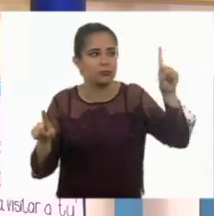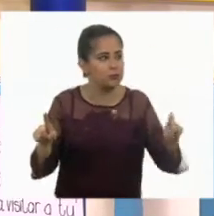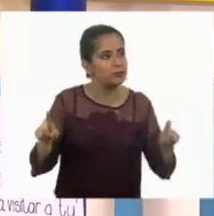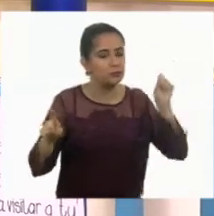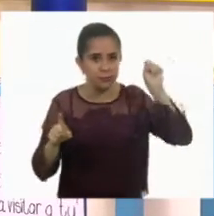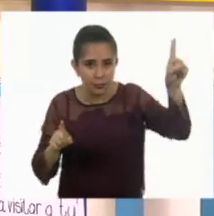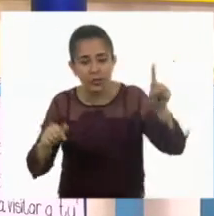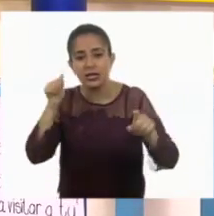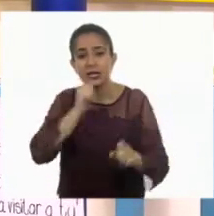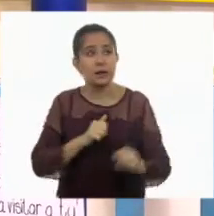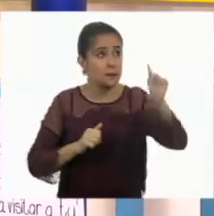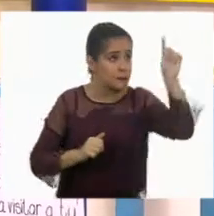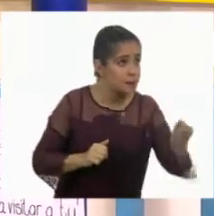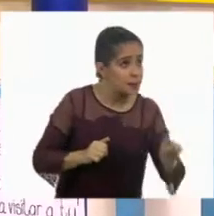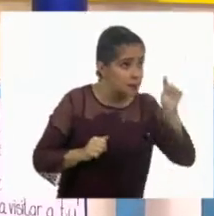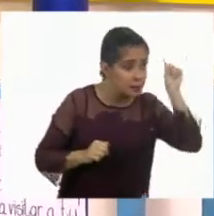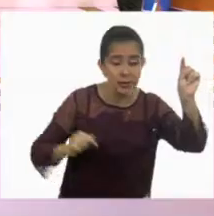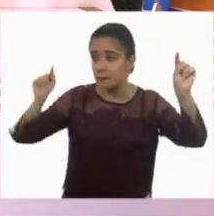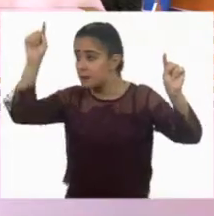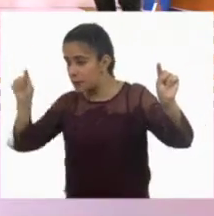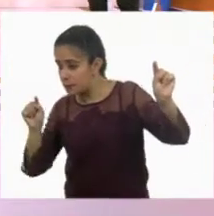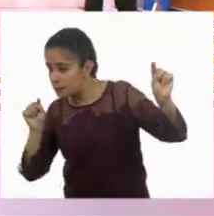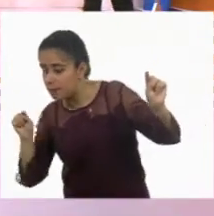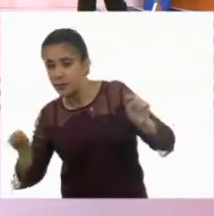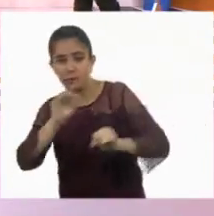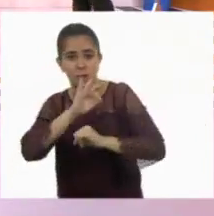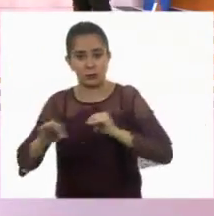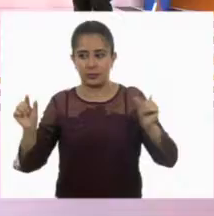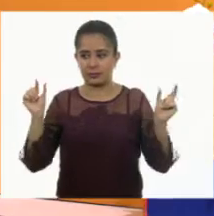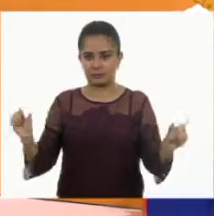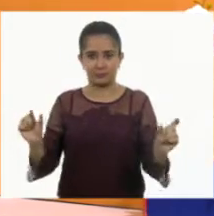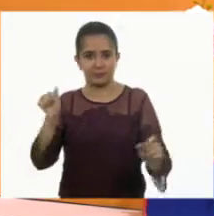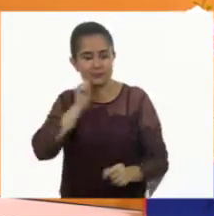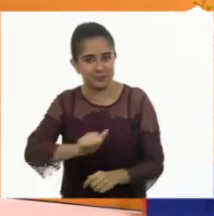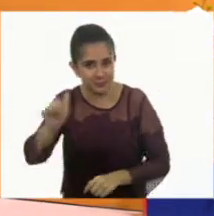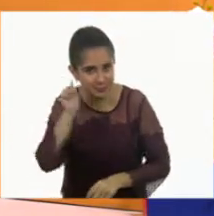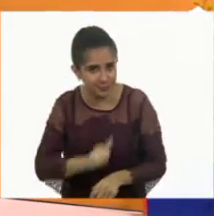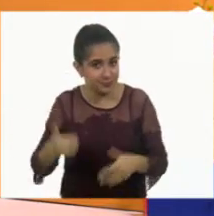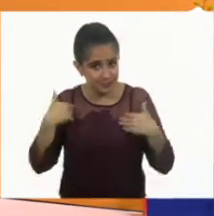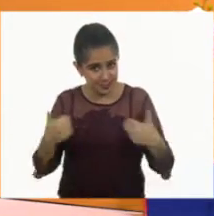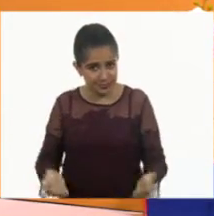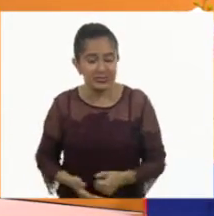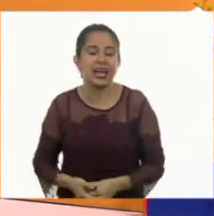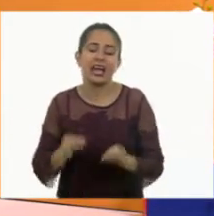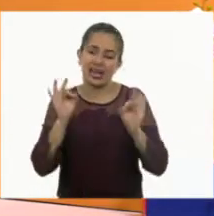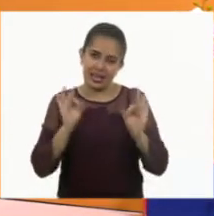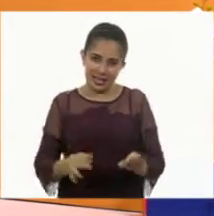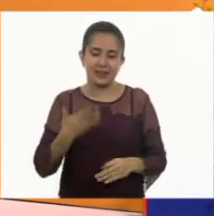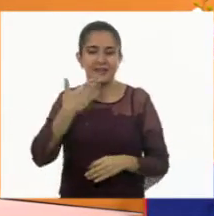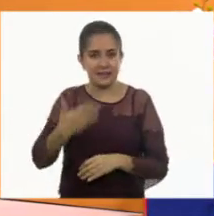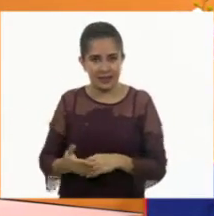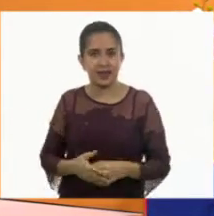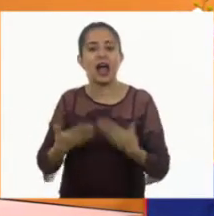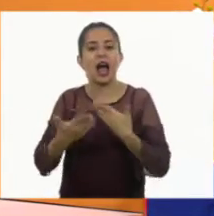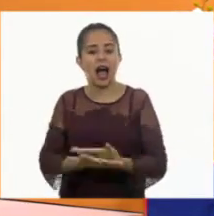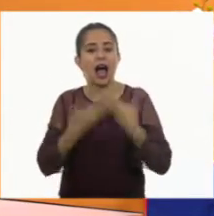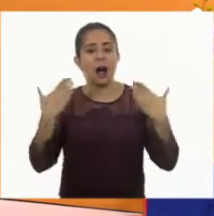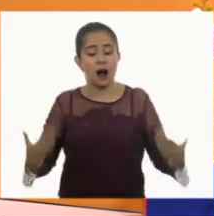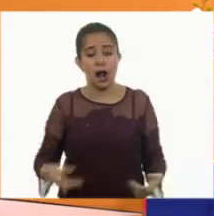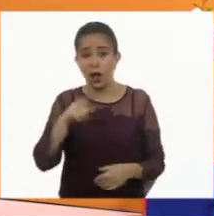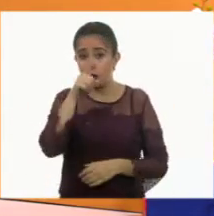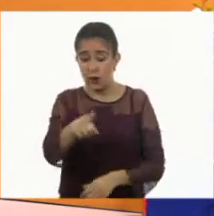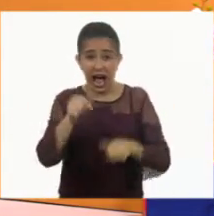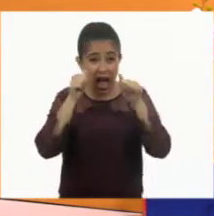principio. Y la otra va al final. ¡Exacto! Pero vamos a seguir analizando ciertas características. Tienen que tener